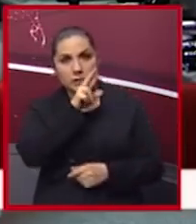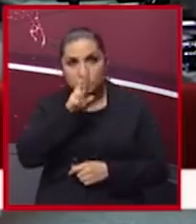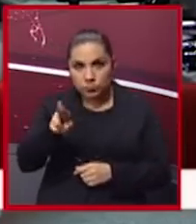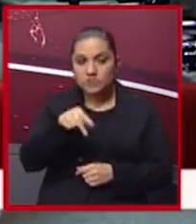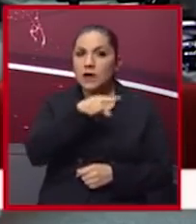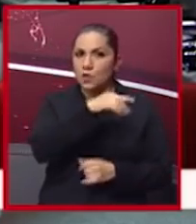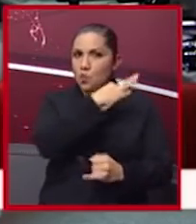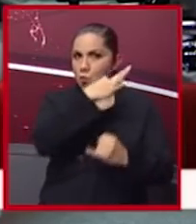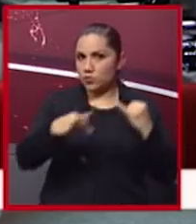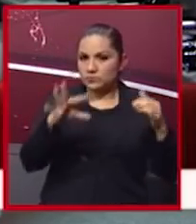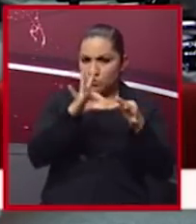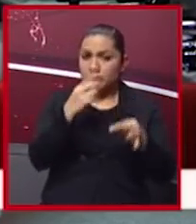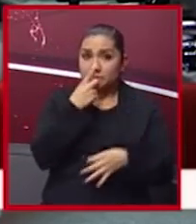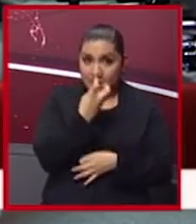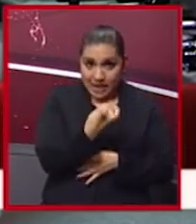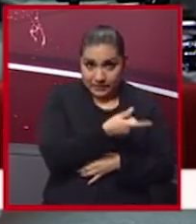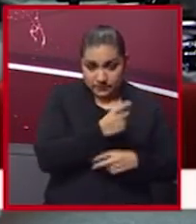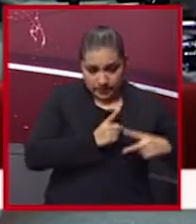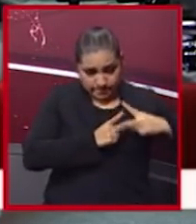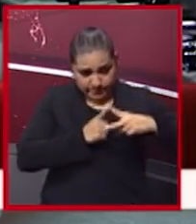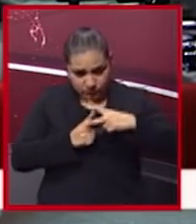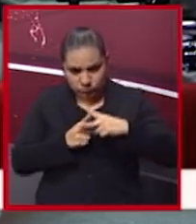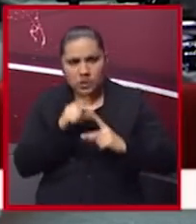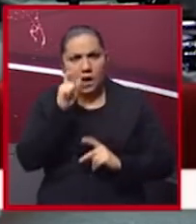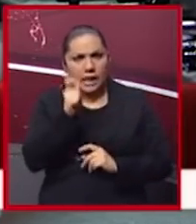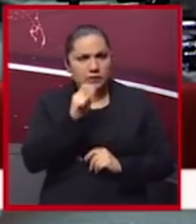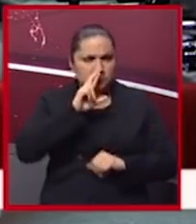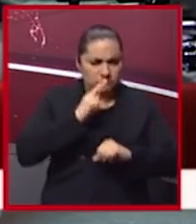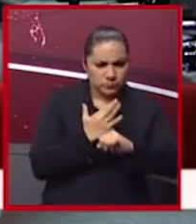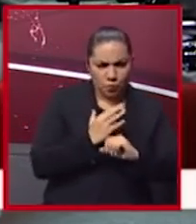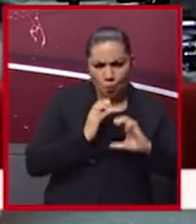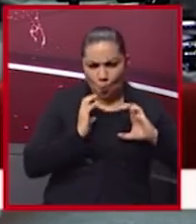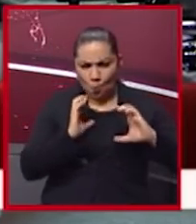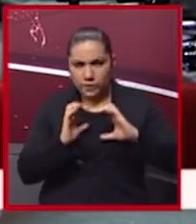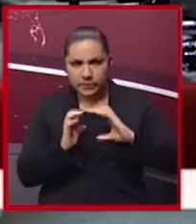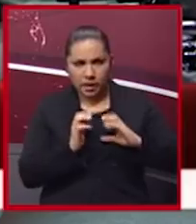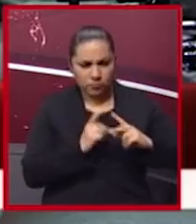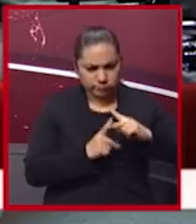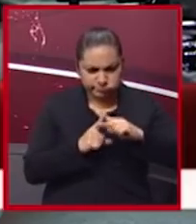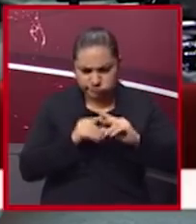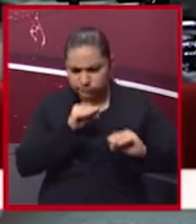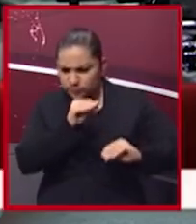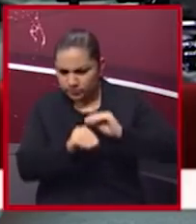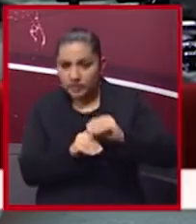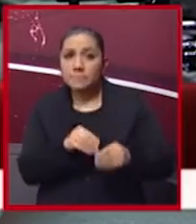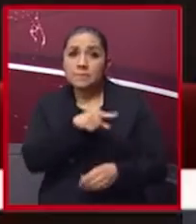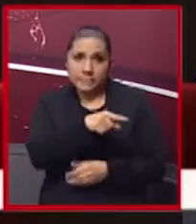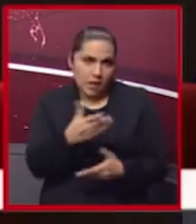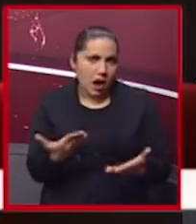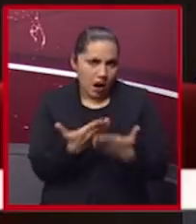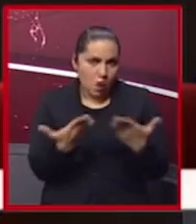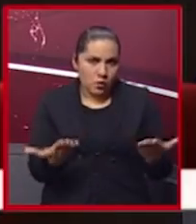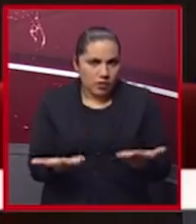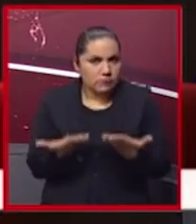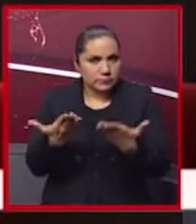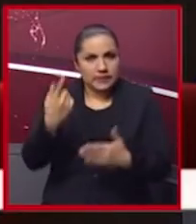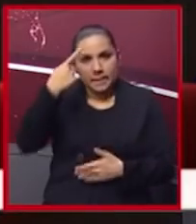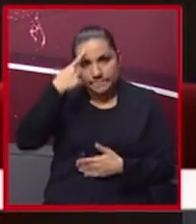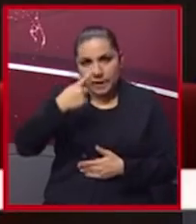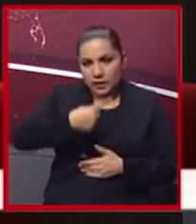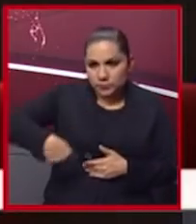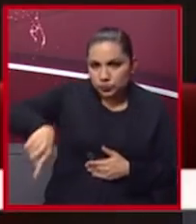responsable, que atiende las necesidades de la población mexicana, lo cual, a decir del funcionario, abrirá paso a pensiones y servicios de salud